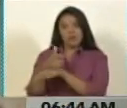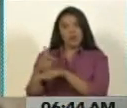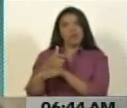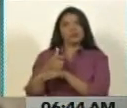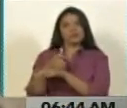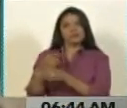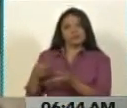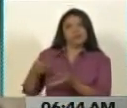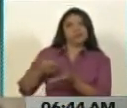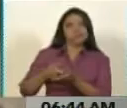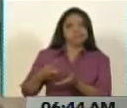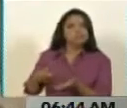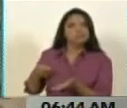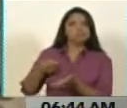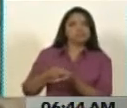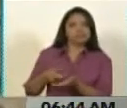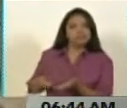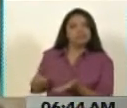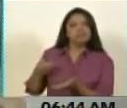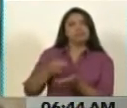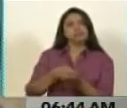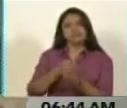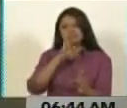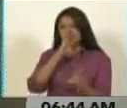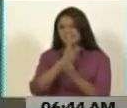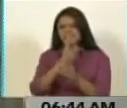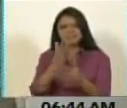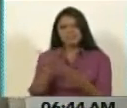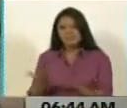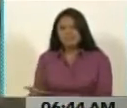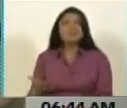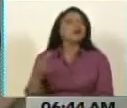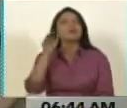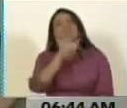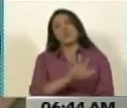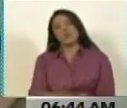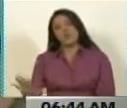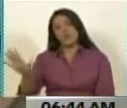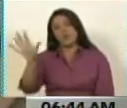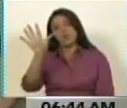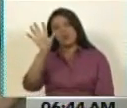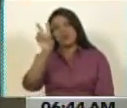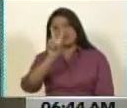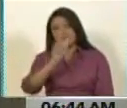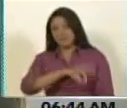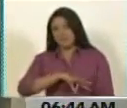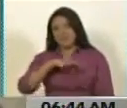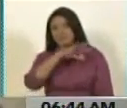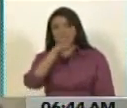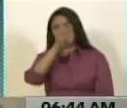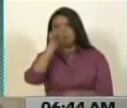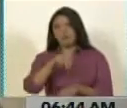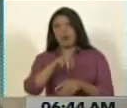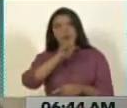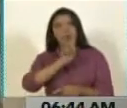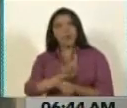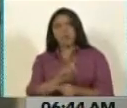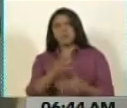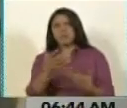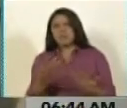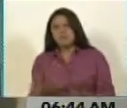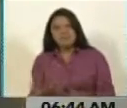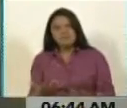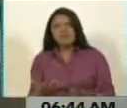una inversión que tributa directamente al espíritu nacional, que es uno solo. Y ese espíritu nacional se conforma